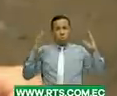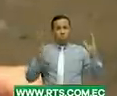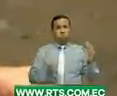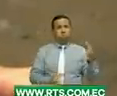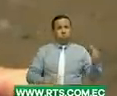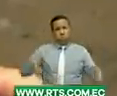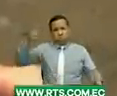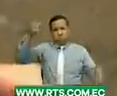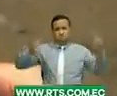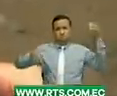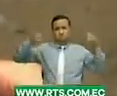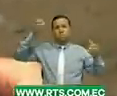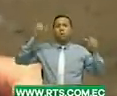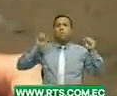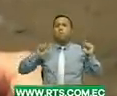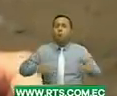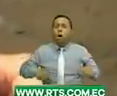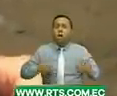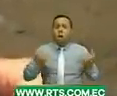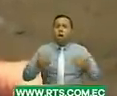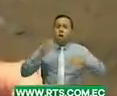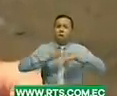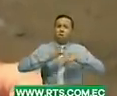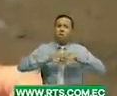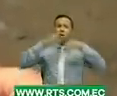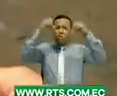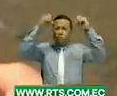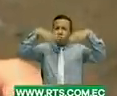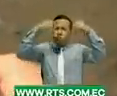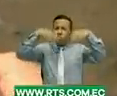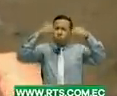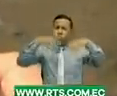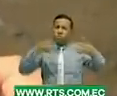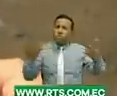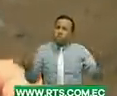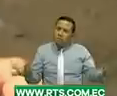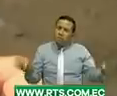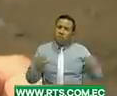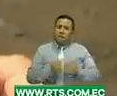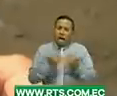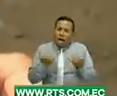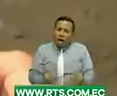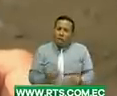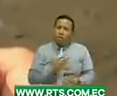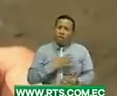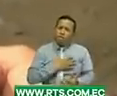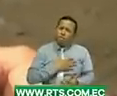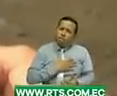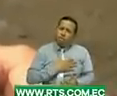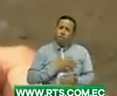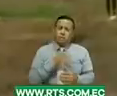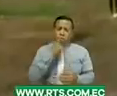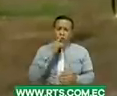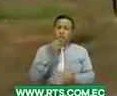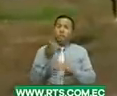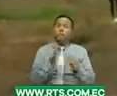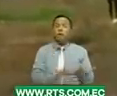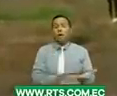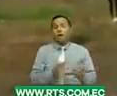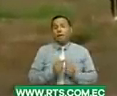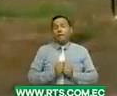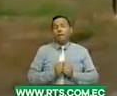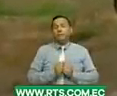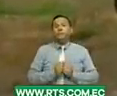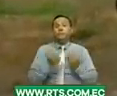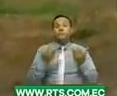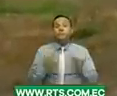que así uno poder prevenir estas lamentables cosas que nos acaba de suceder ahorita en estos momentos. Este viernes,